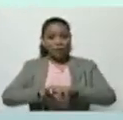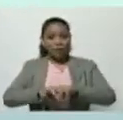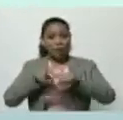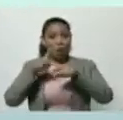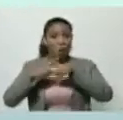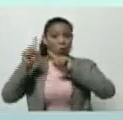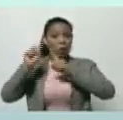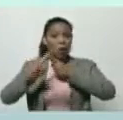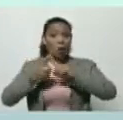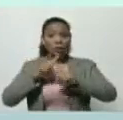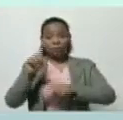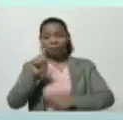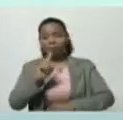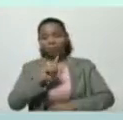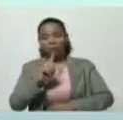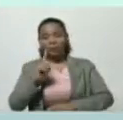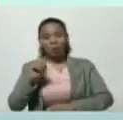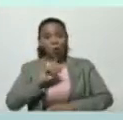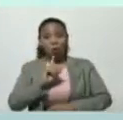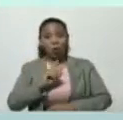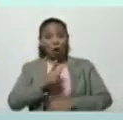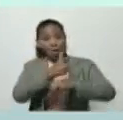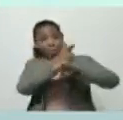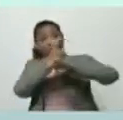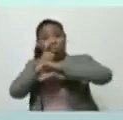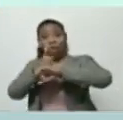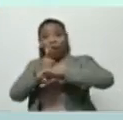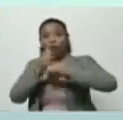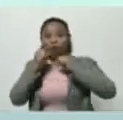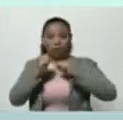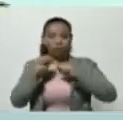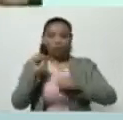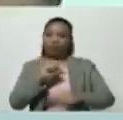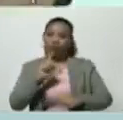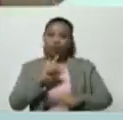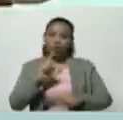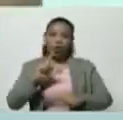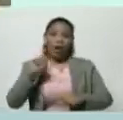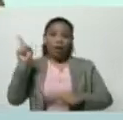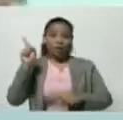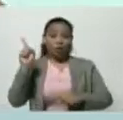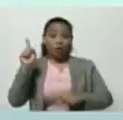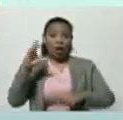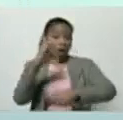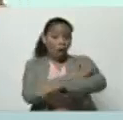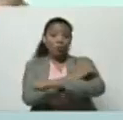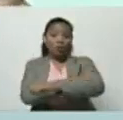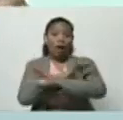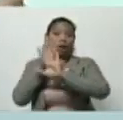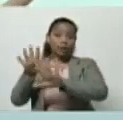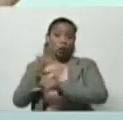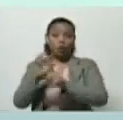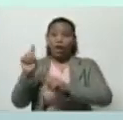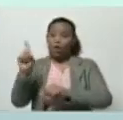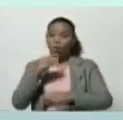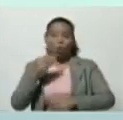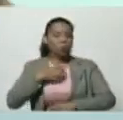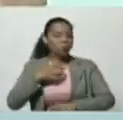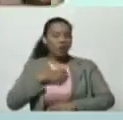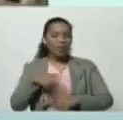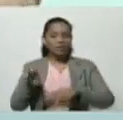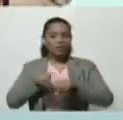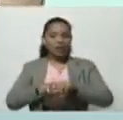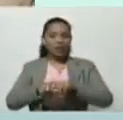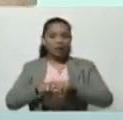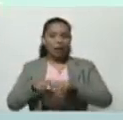cosa. No es un arma, no es un arma contundente. No se conviene. Eso es la oposición, que ellos no se pueden sentar juntos. Y